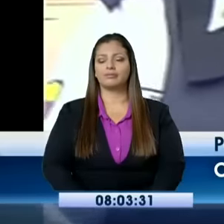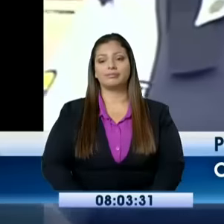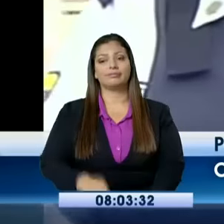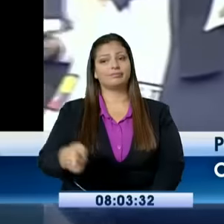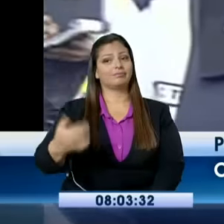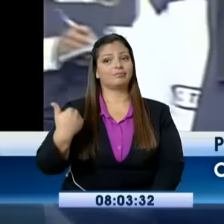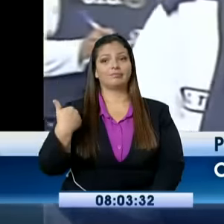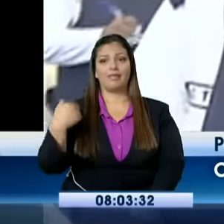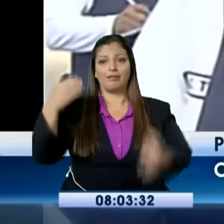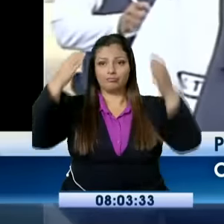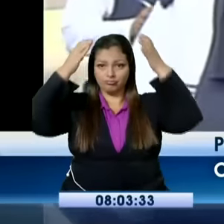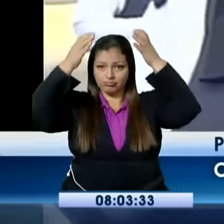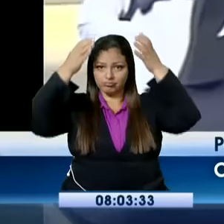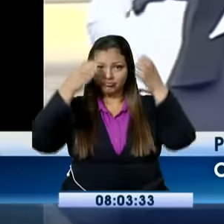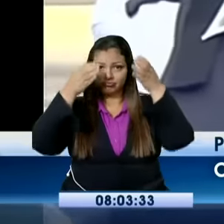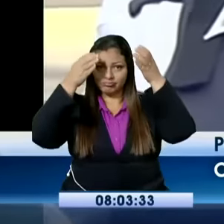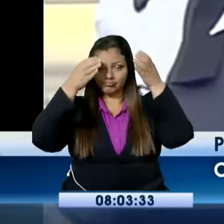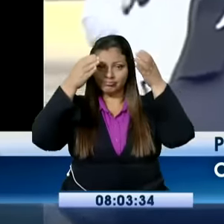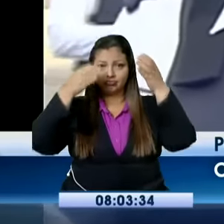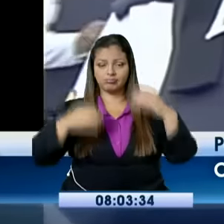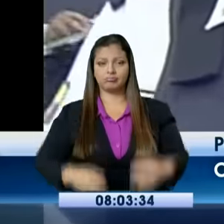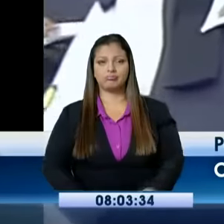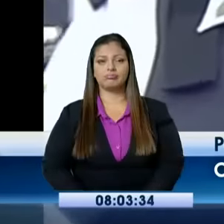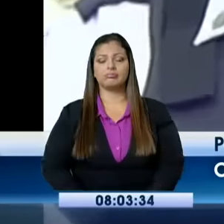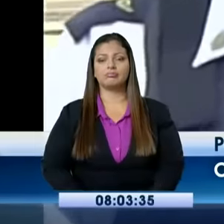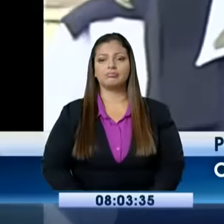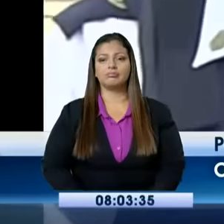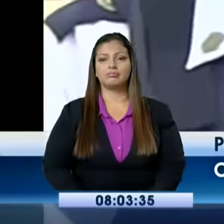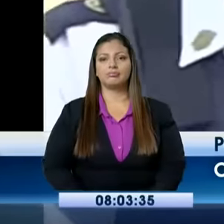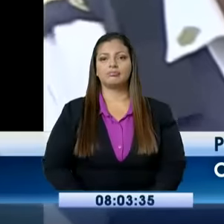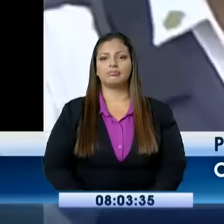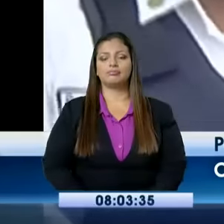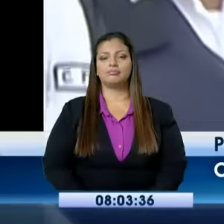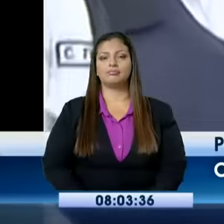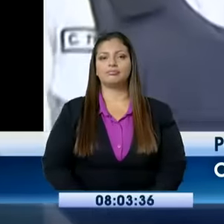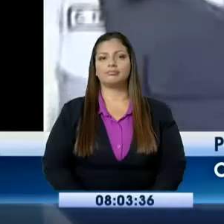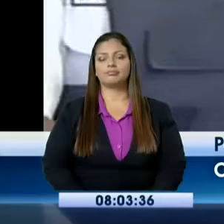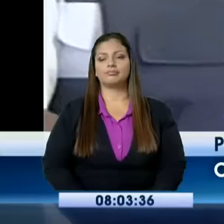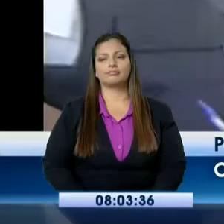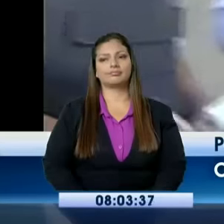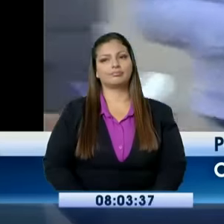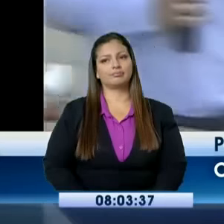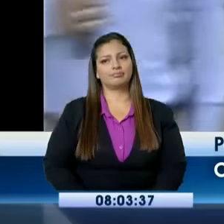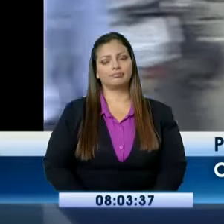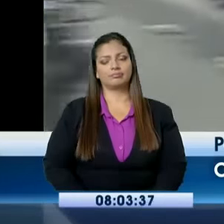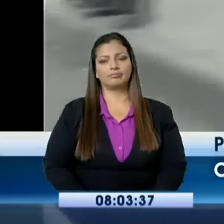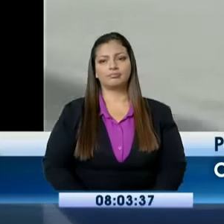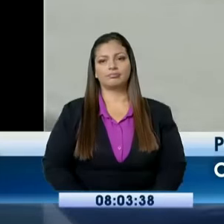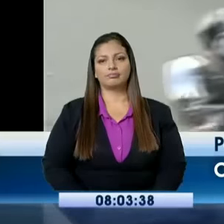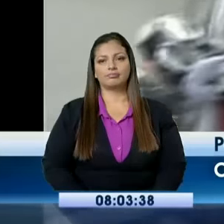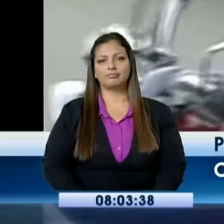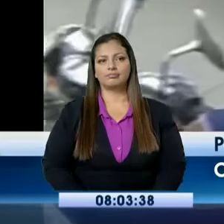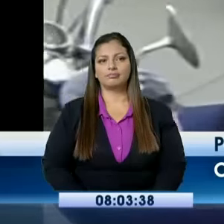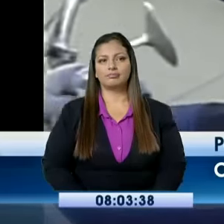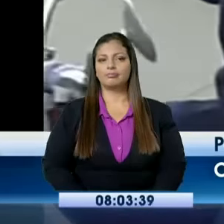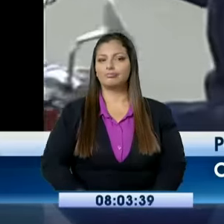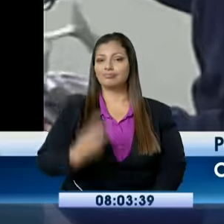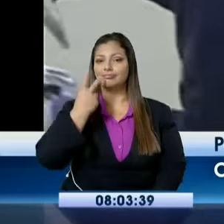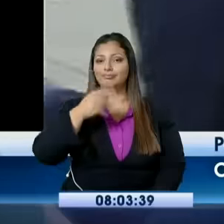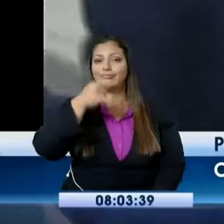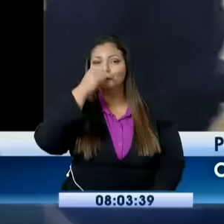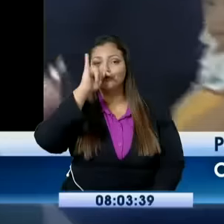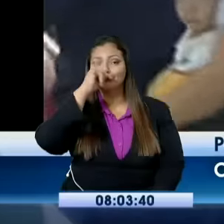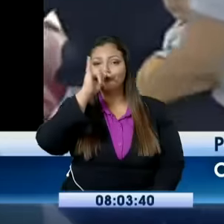el casco de seguridad el niño. Ya, por esa forma se fue multado. Ah, tienen un niñito ahí. Ya, perfecto. Gracias. Bueno,